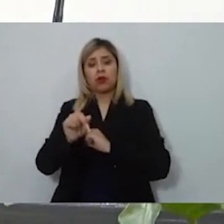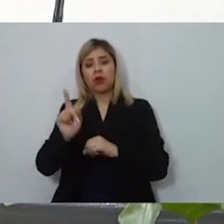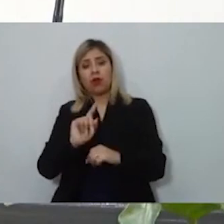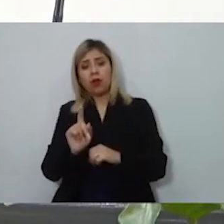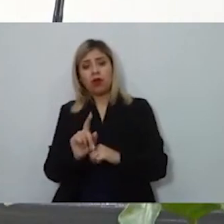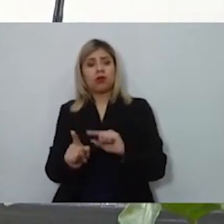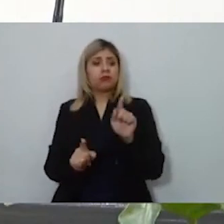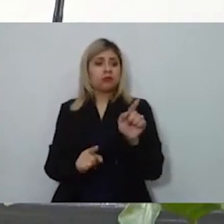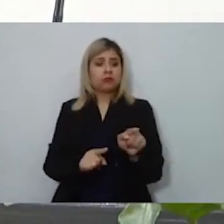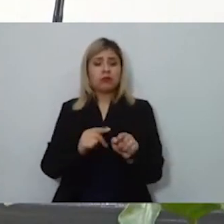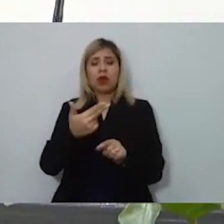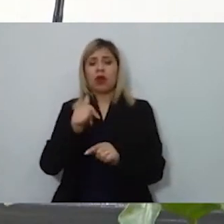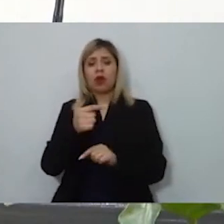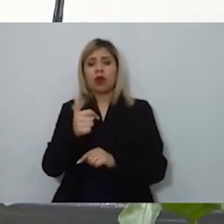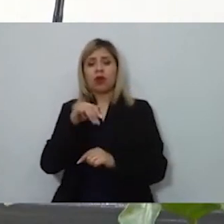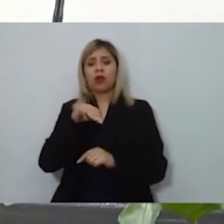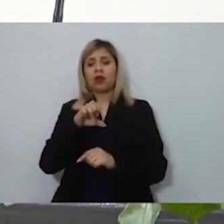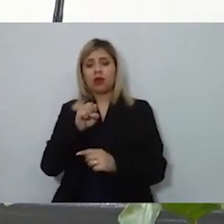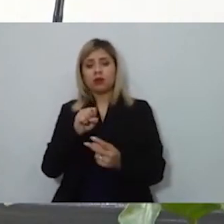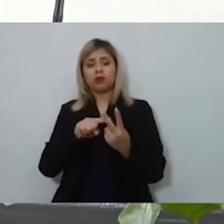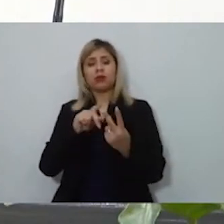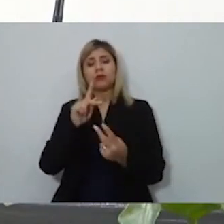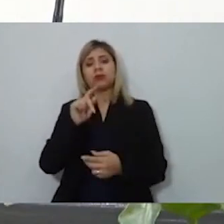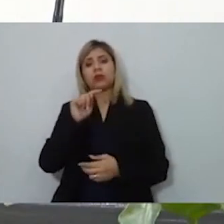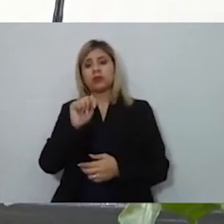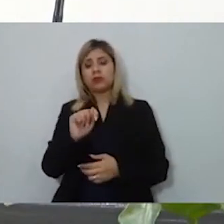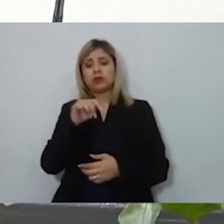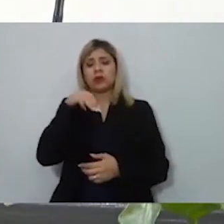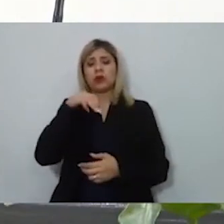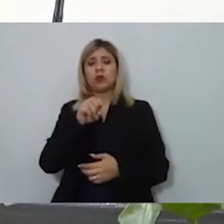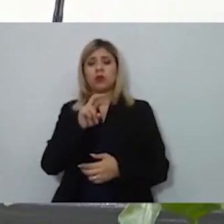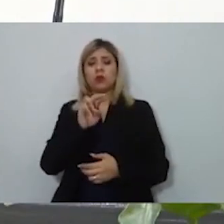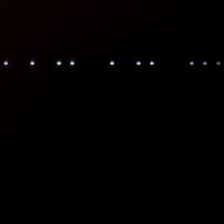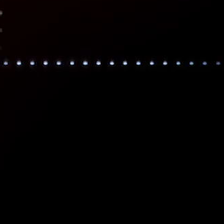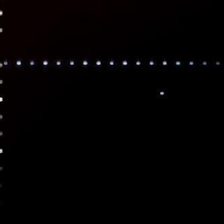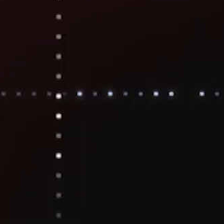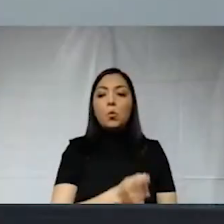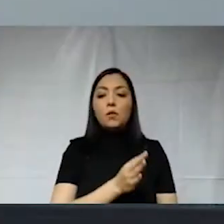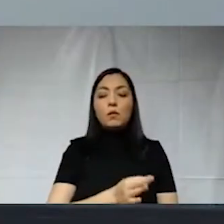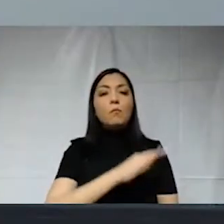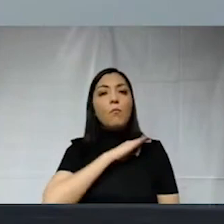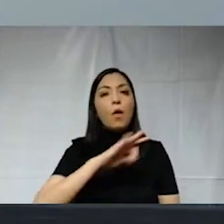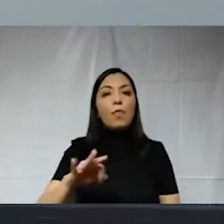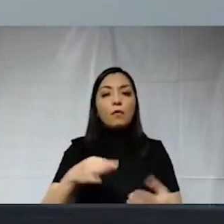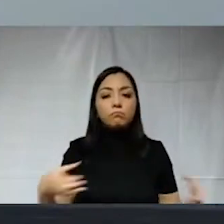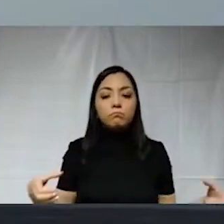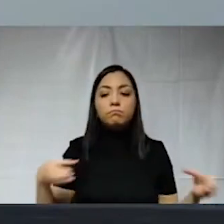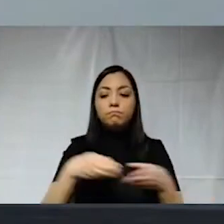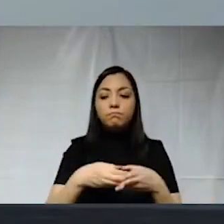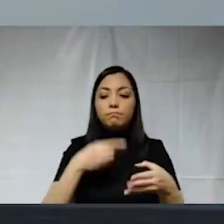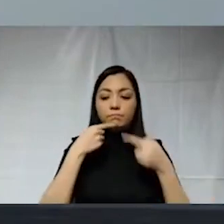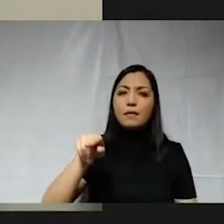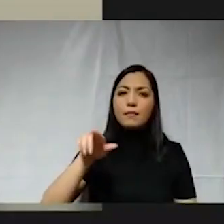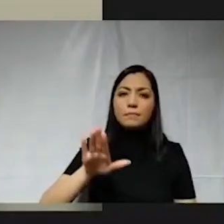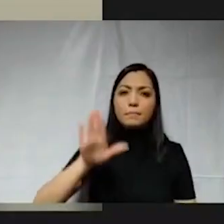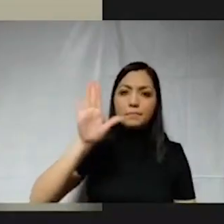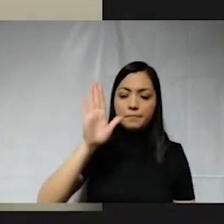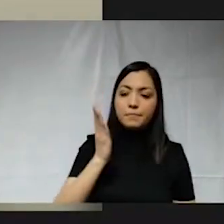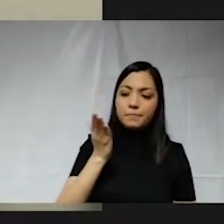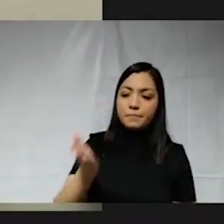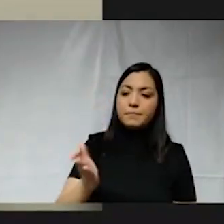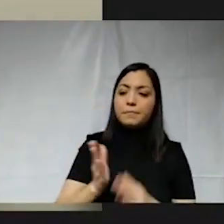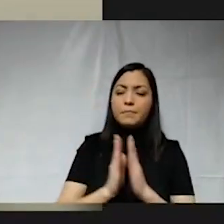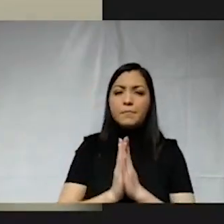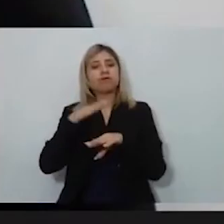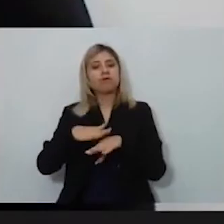Guadalajara y en los y en los distintos coaliciones también afectaría tras más de una hora de discusión integrantes